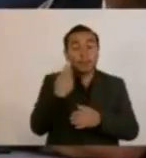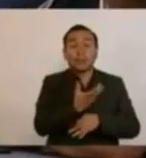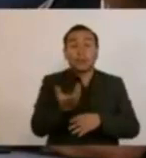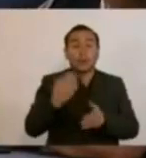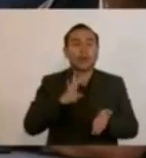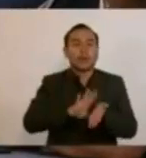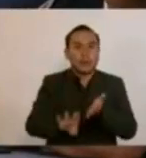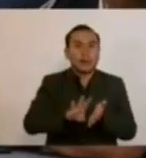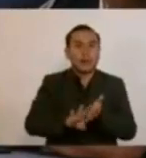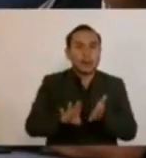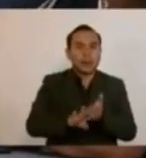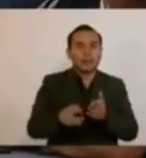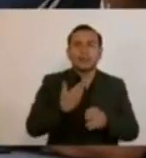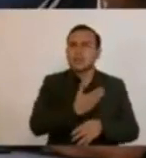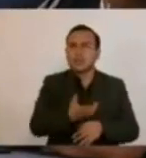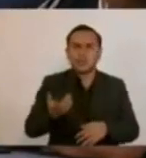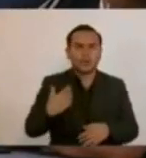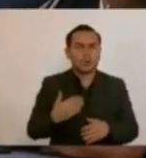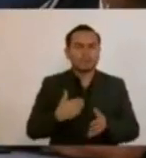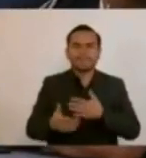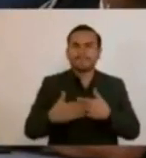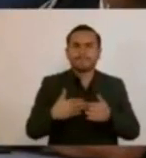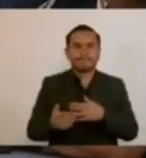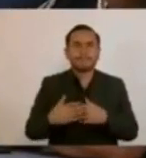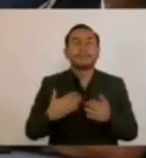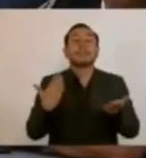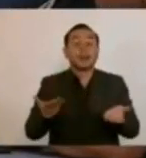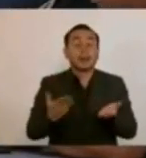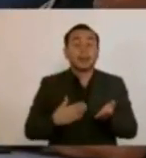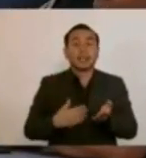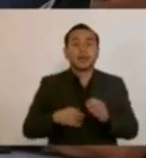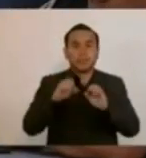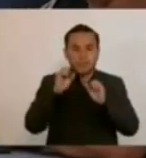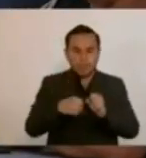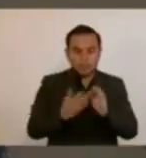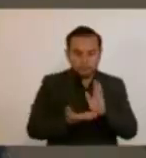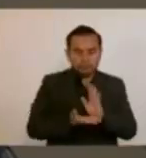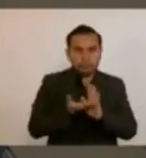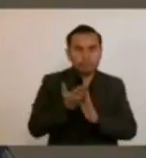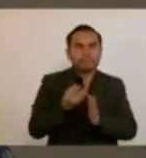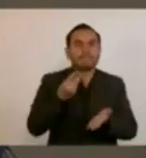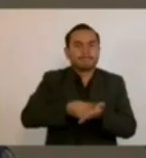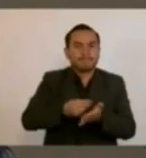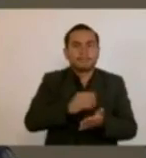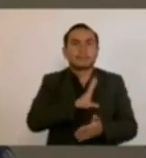con interés cero, 0% de interés, para paliar un cataclismo económico